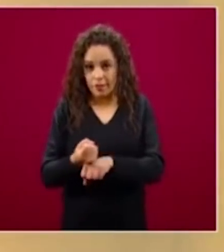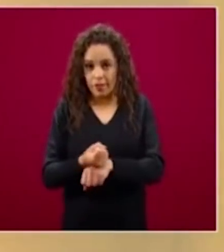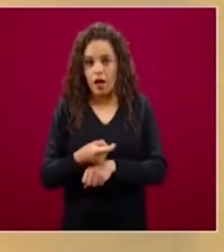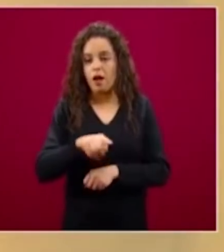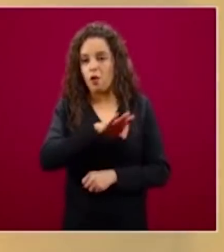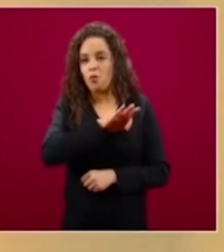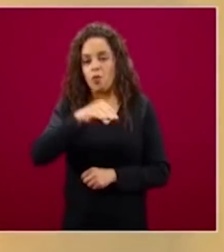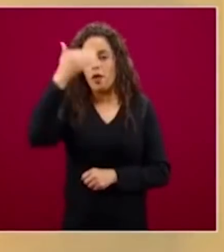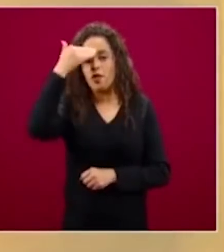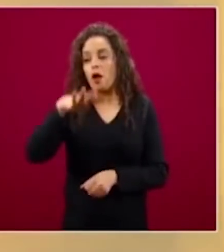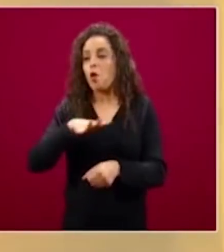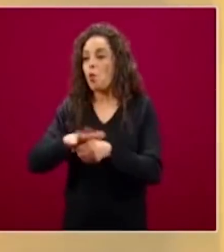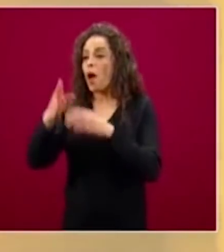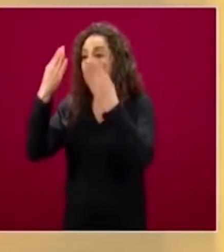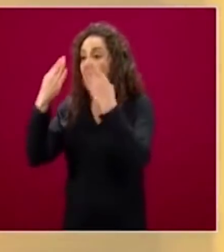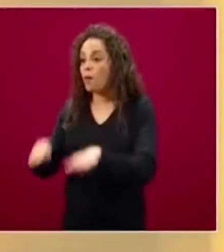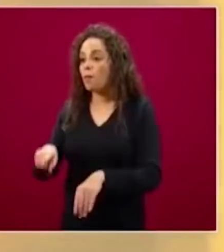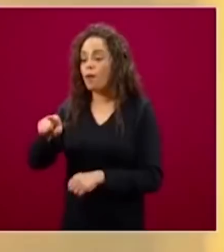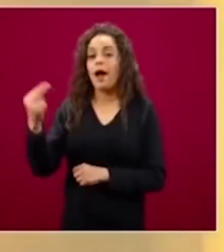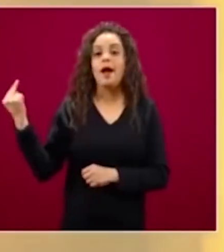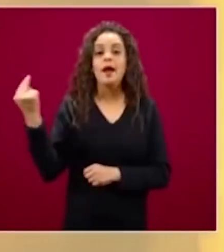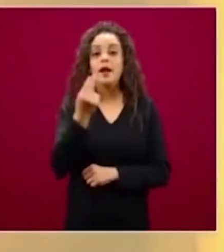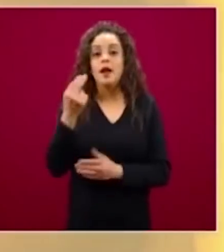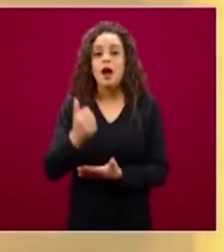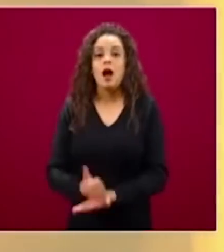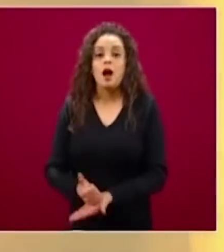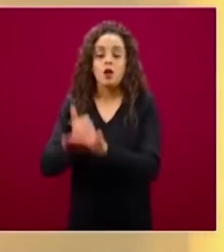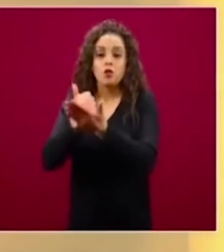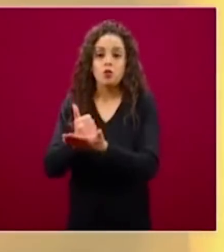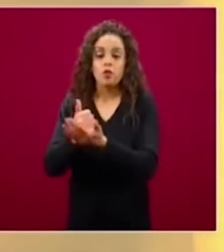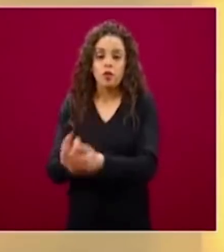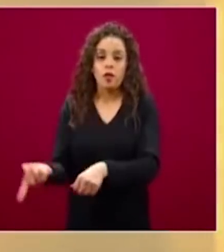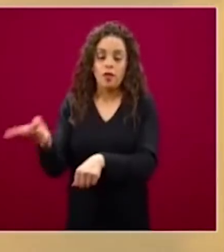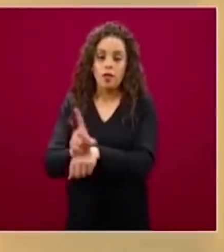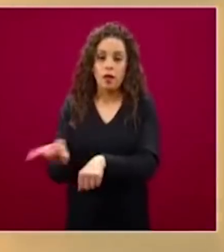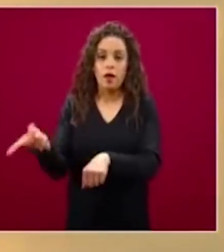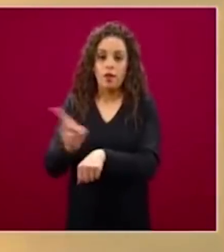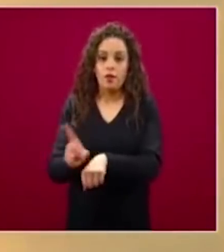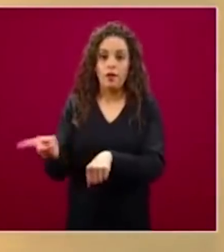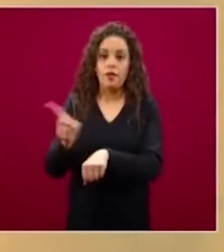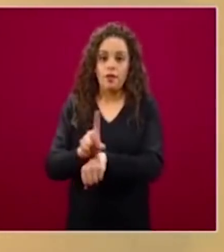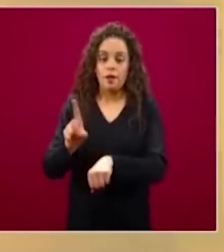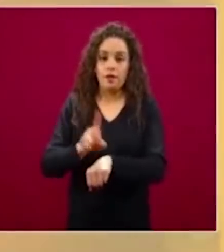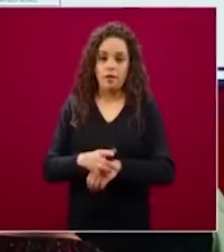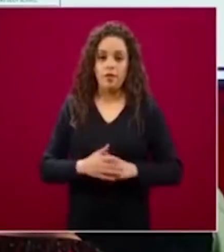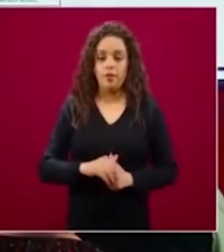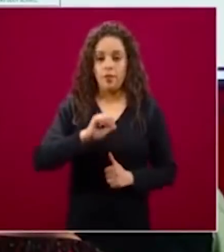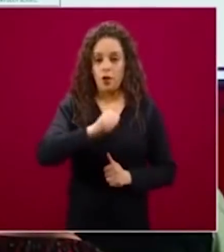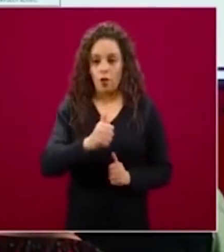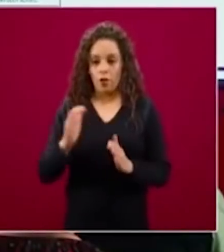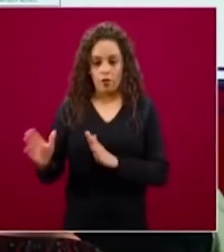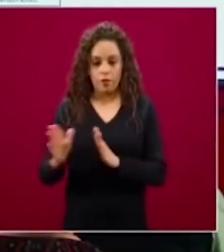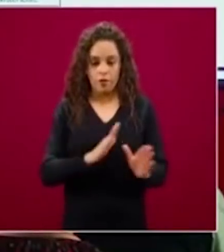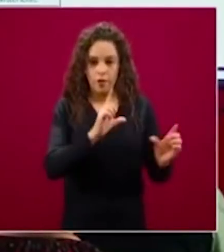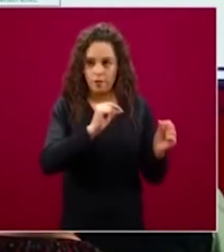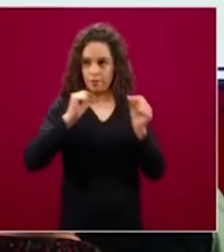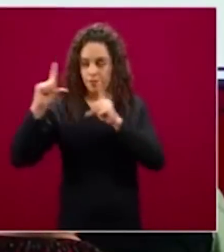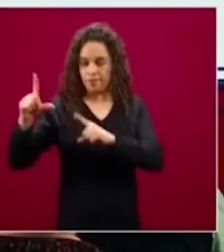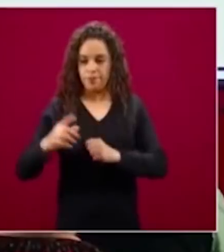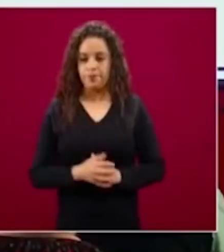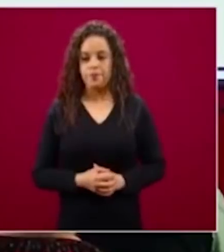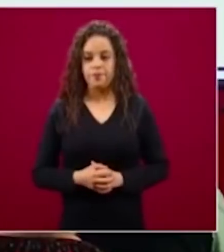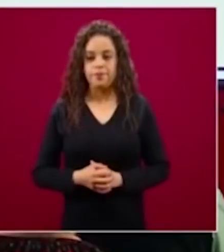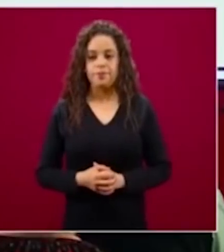qué banco de sangre requiere apoyo día a día. La siguiente, por favor. Me voy a centrar